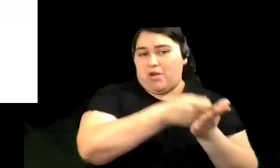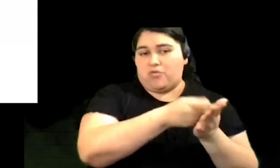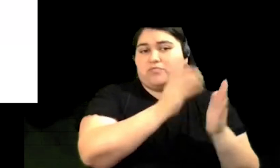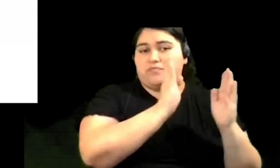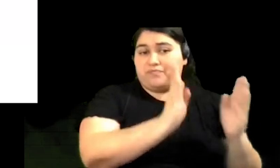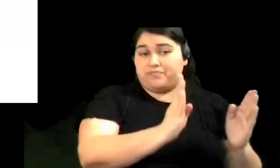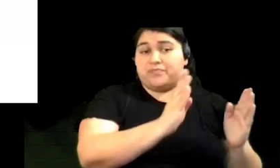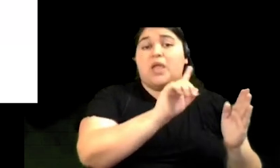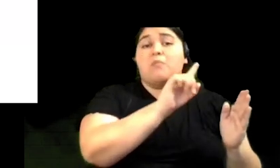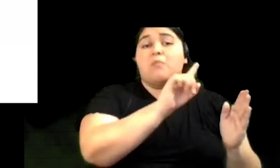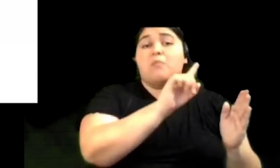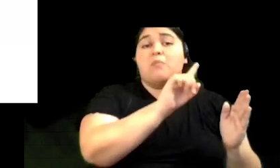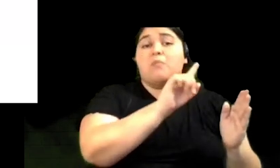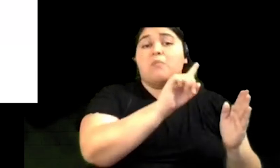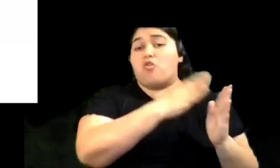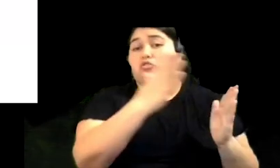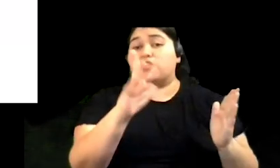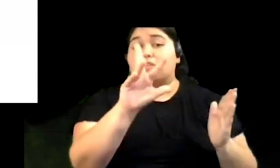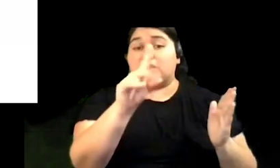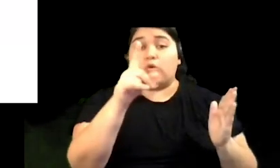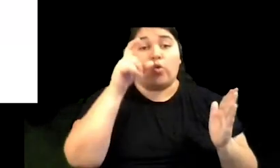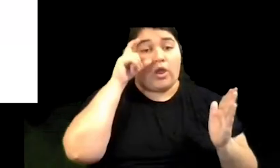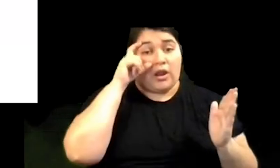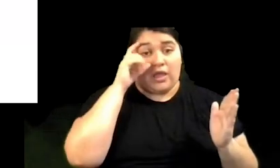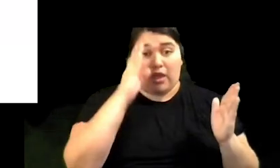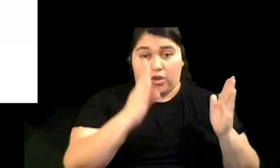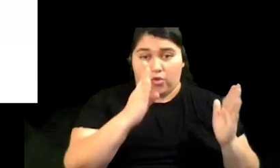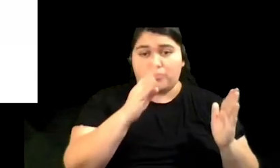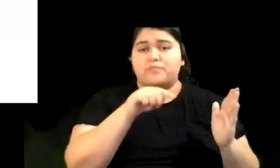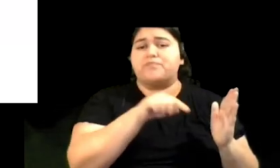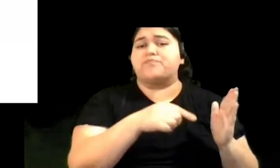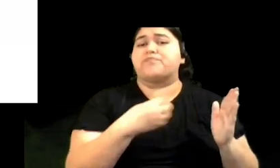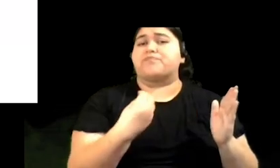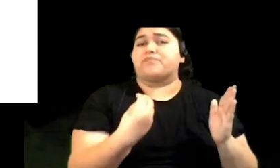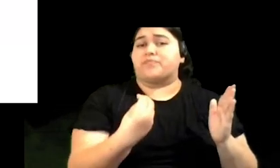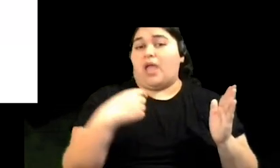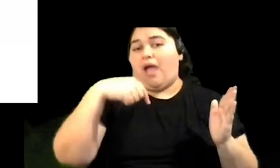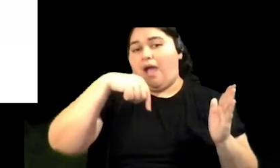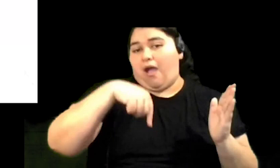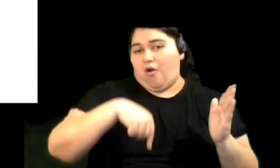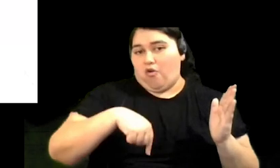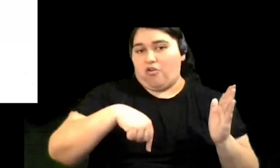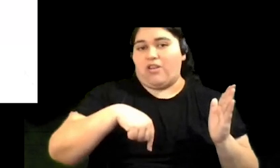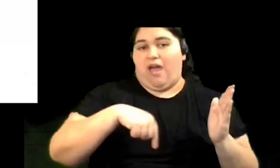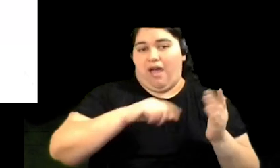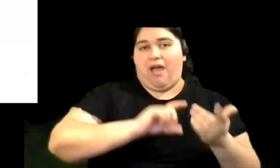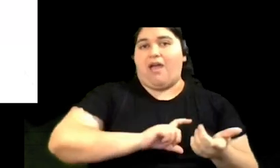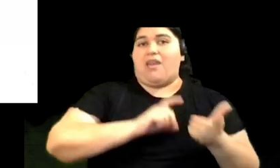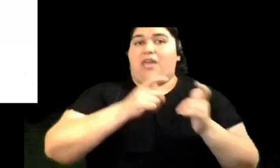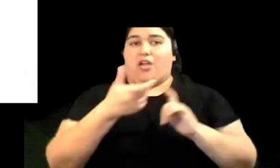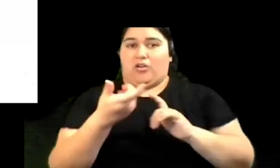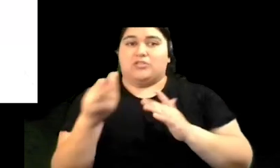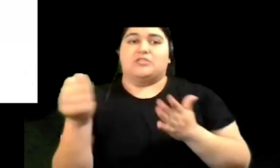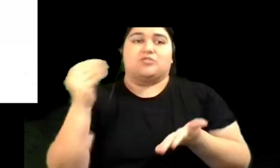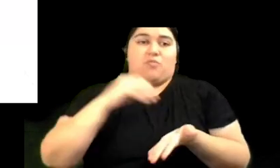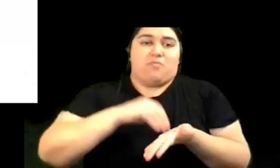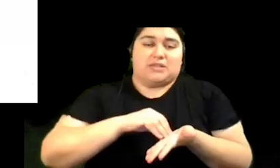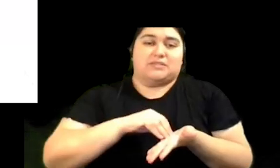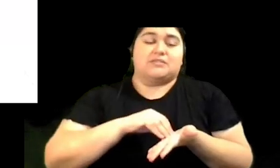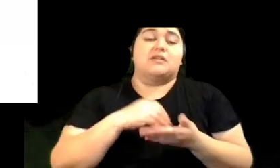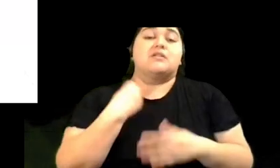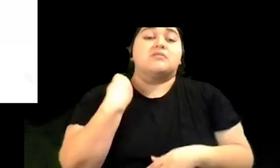entre el 1 de agosto y el 31 de enero. ¿Qué pasa? Ahora se nos viene una recategorización. ¿Qué hizo